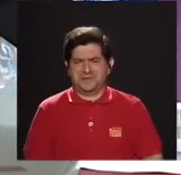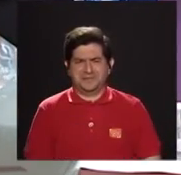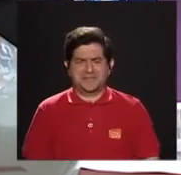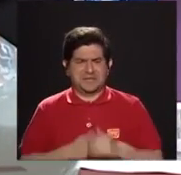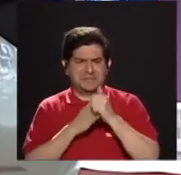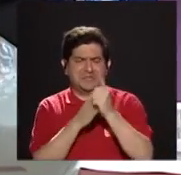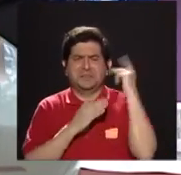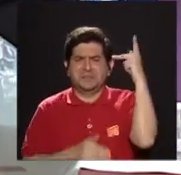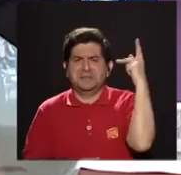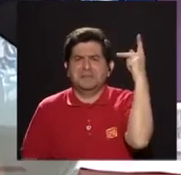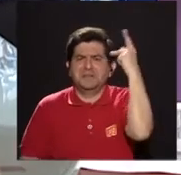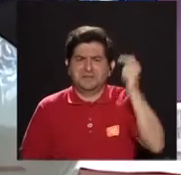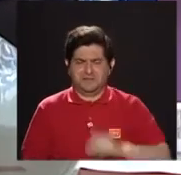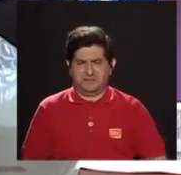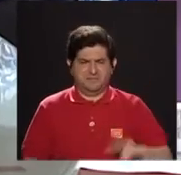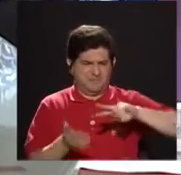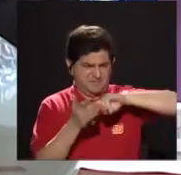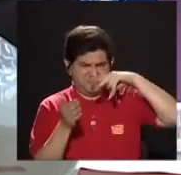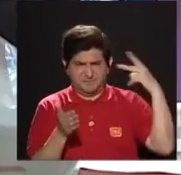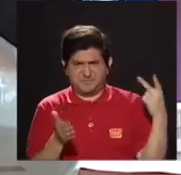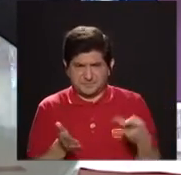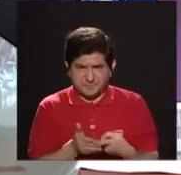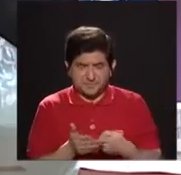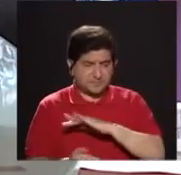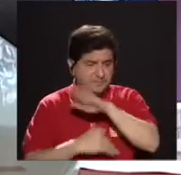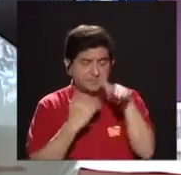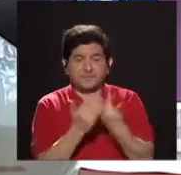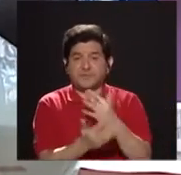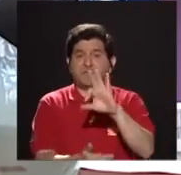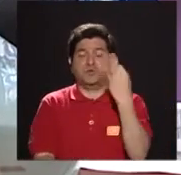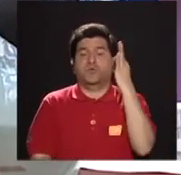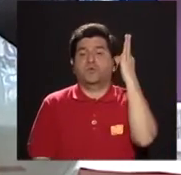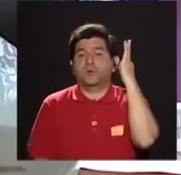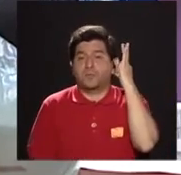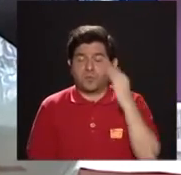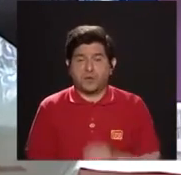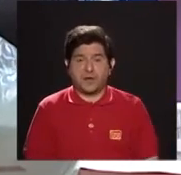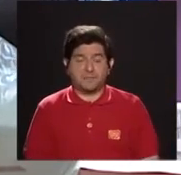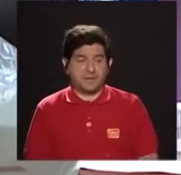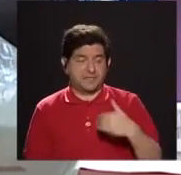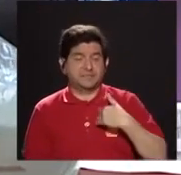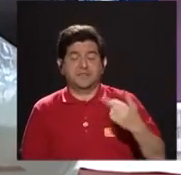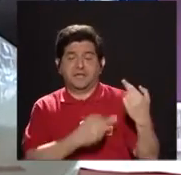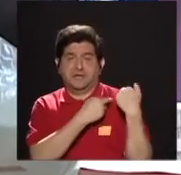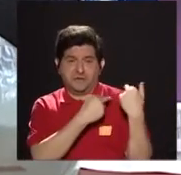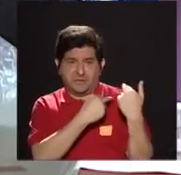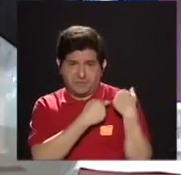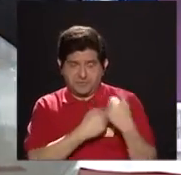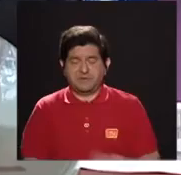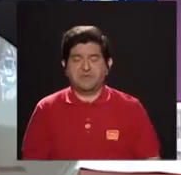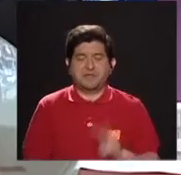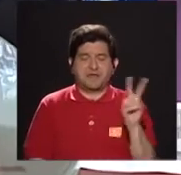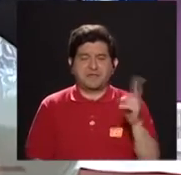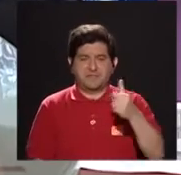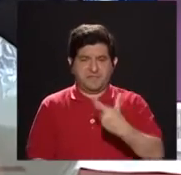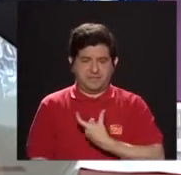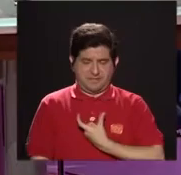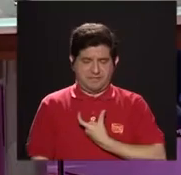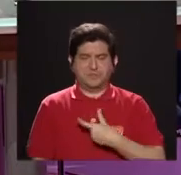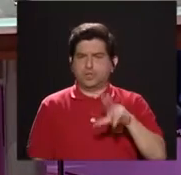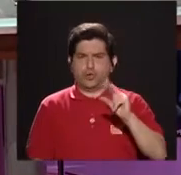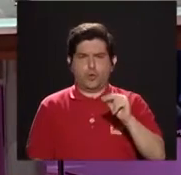algunos líderes políticos, en el sentido de que, de todas maneras, las mujeres están a cargo de las vicealcaldías. No es que hay una